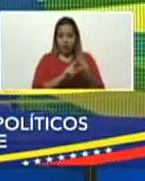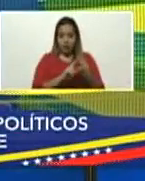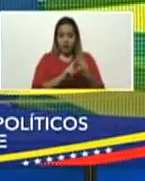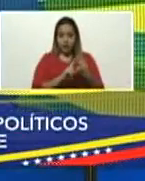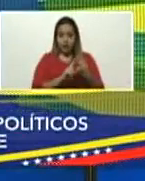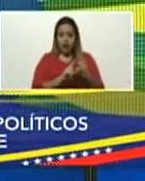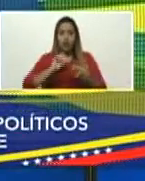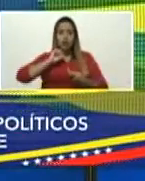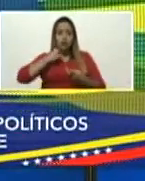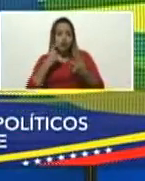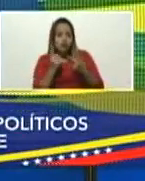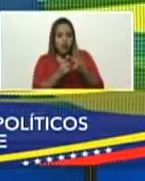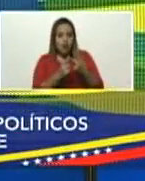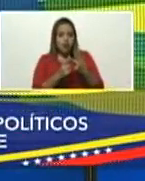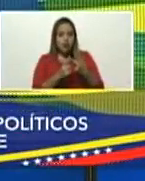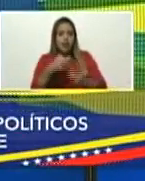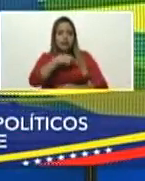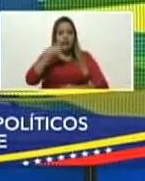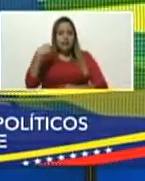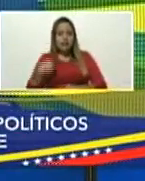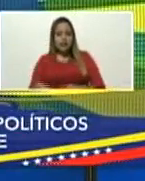Rusia, China,